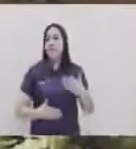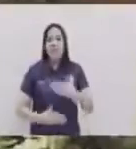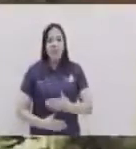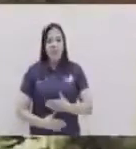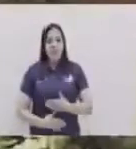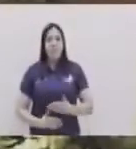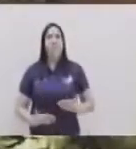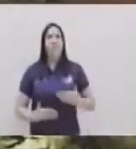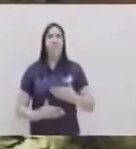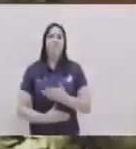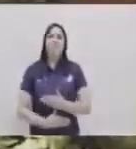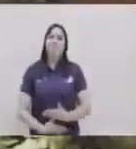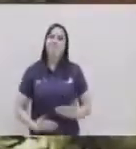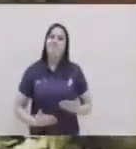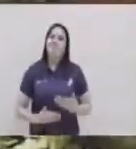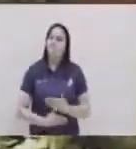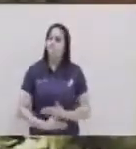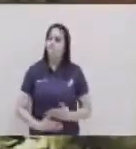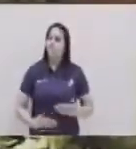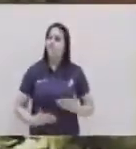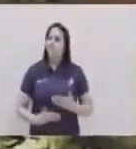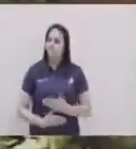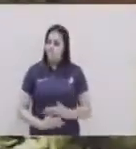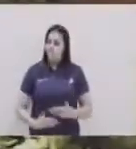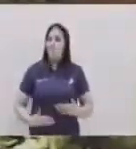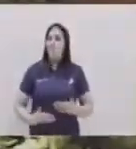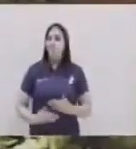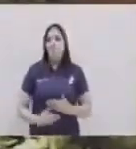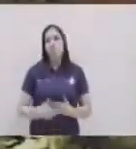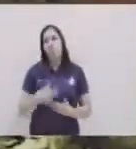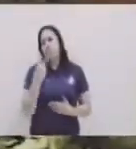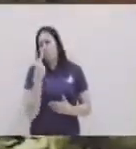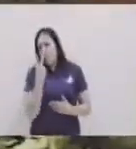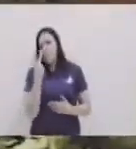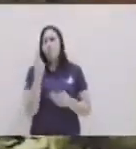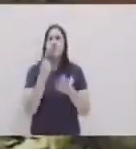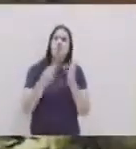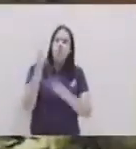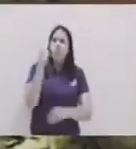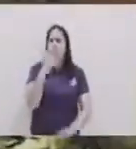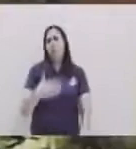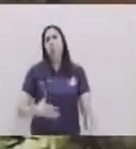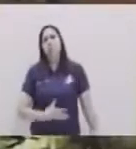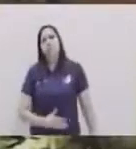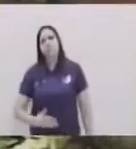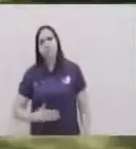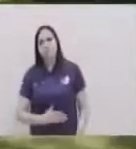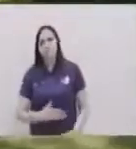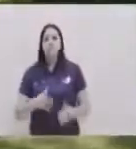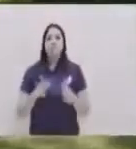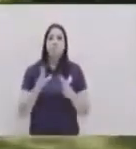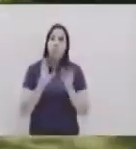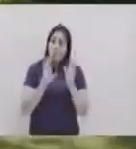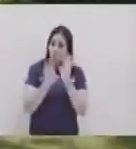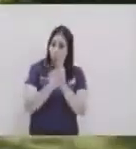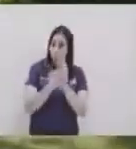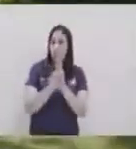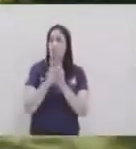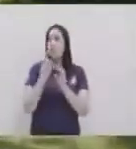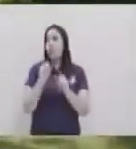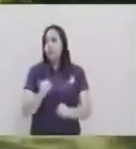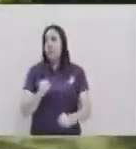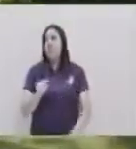en nuestro estómago. En ocasiones puede hacerse las dos, en ocasiones solamente una. Entonces vamos a